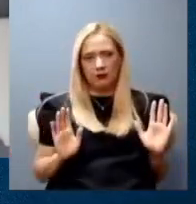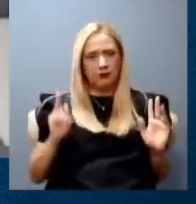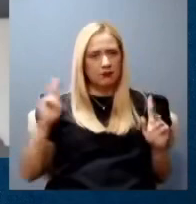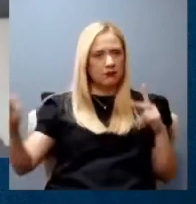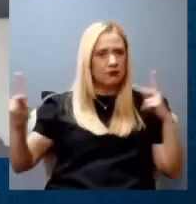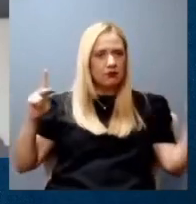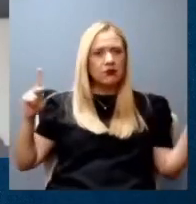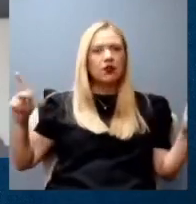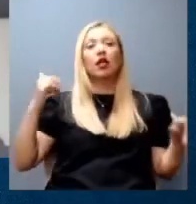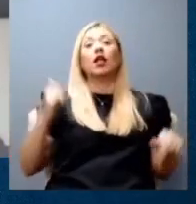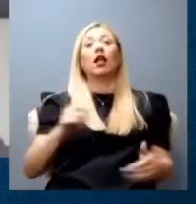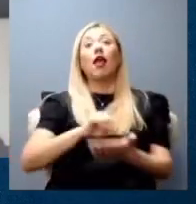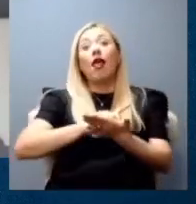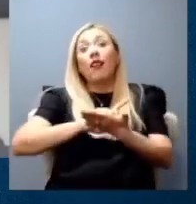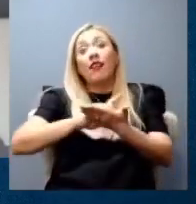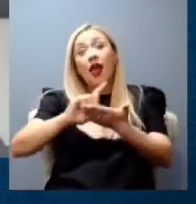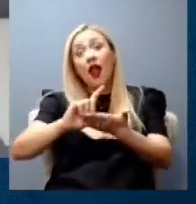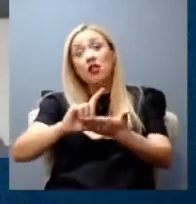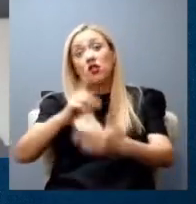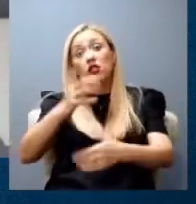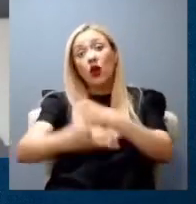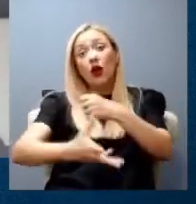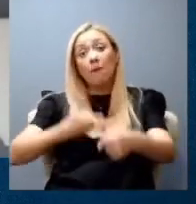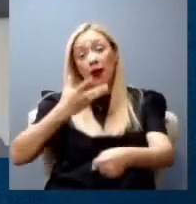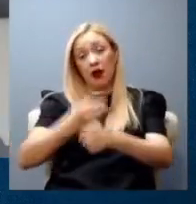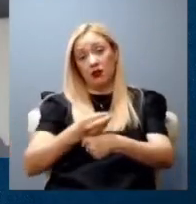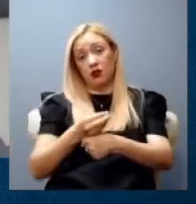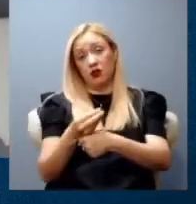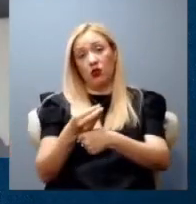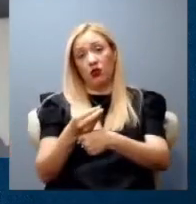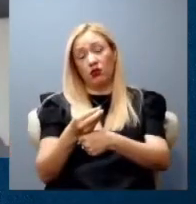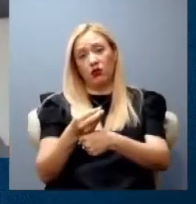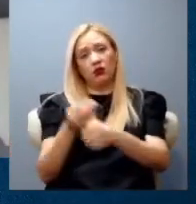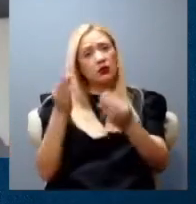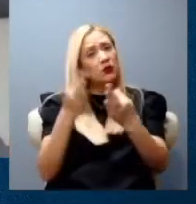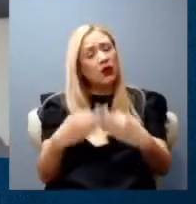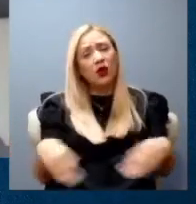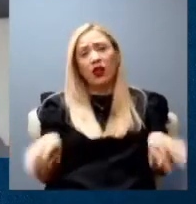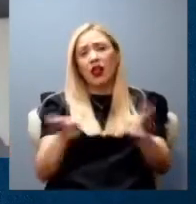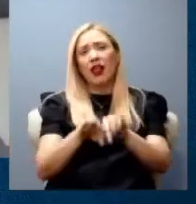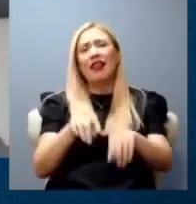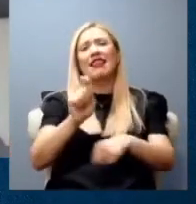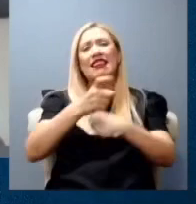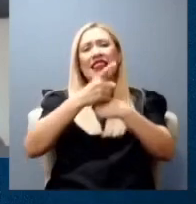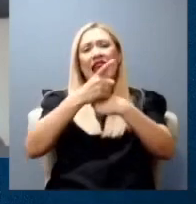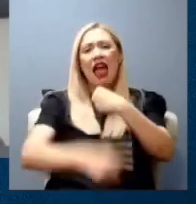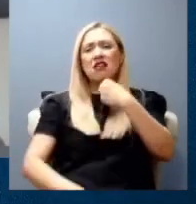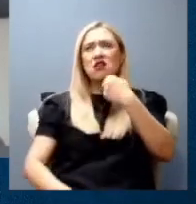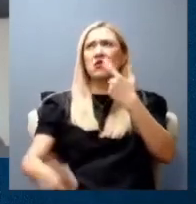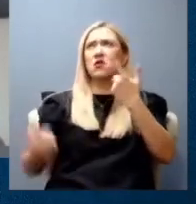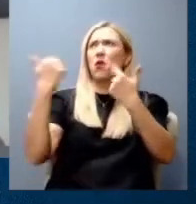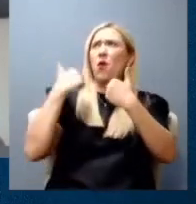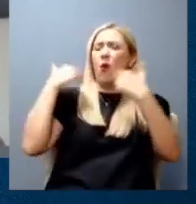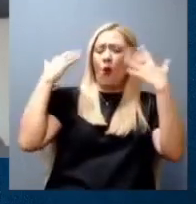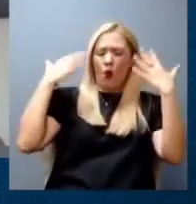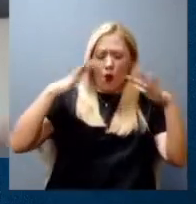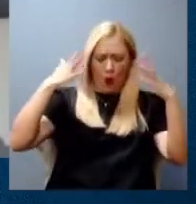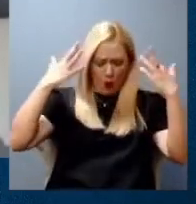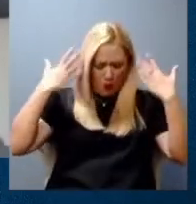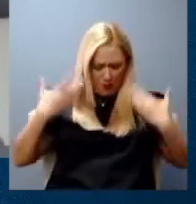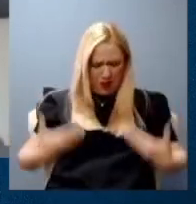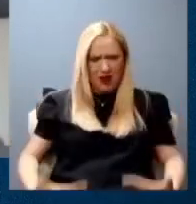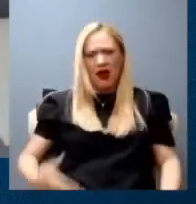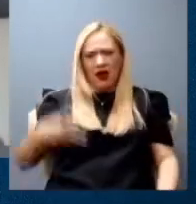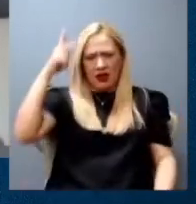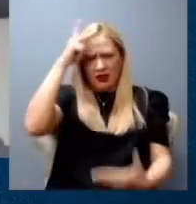la reparación, que es muy importante. La reparación del daño causado, la reparación de los